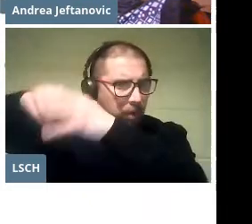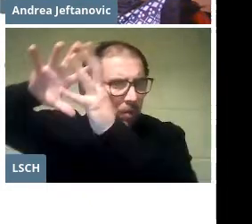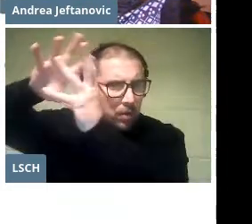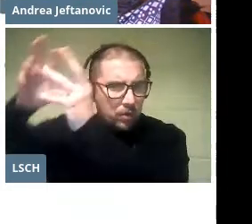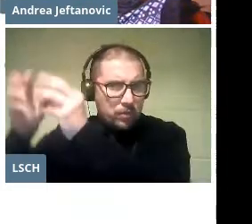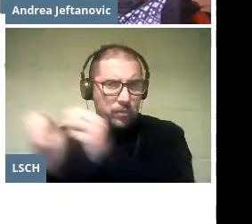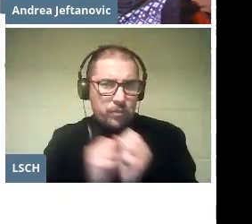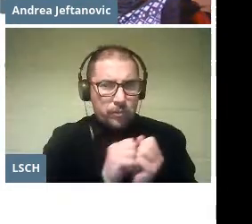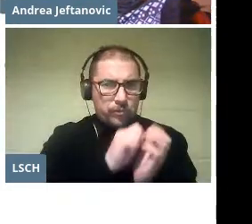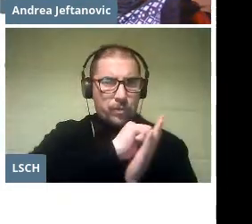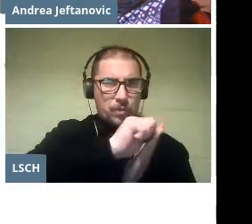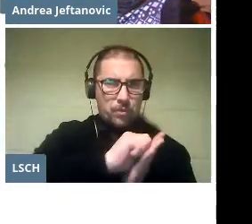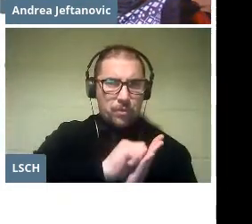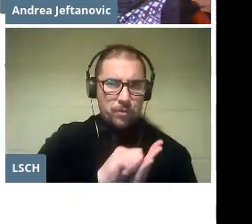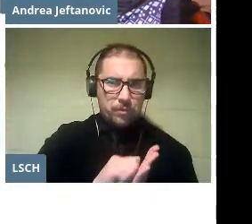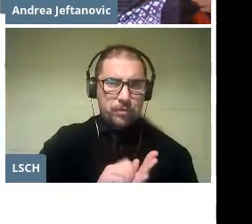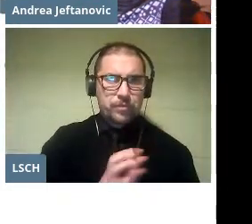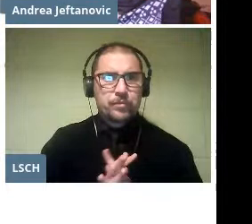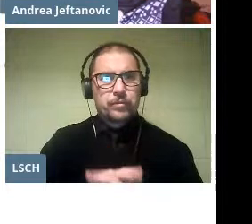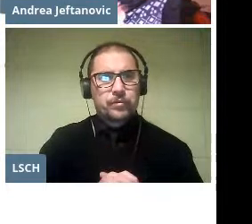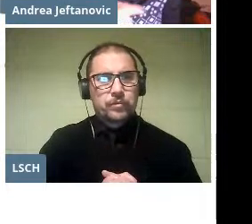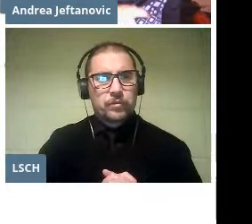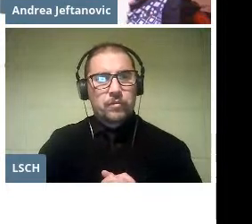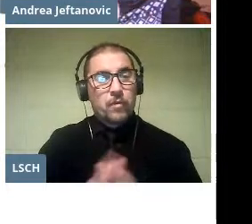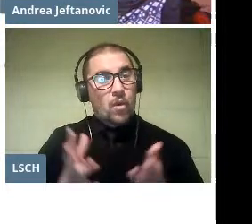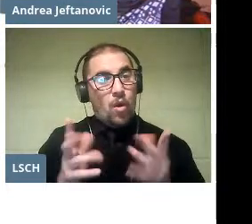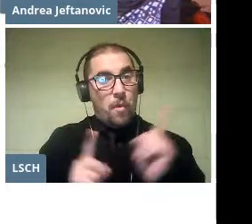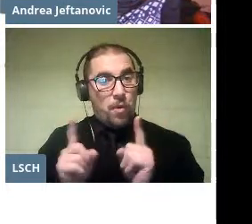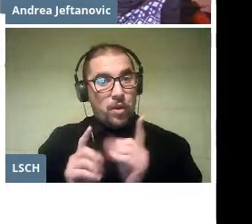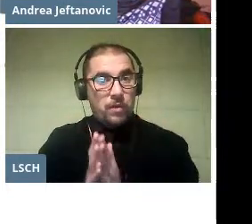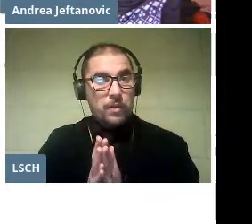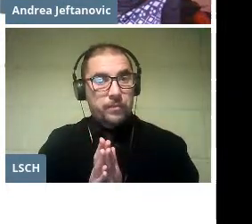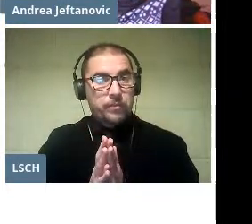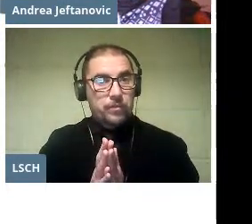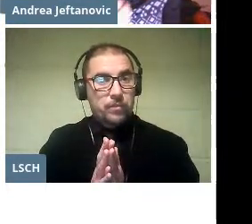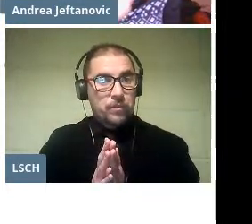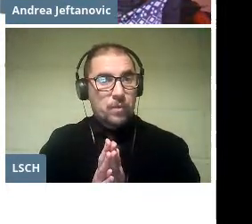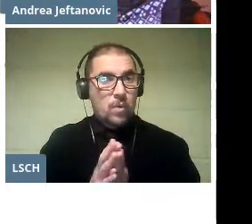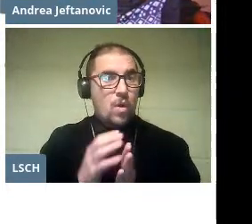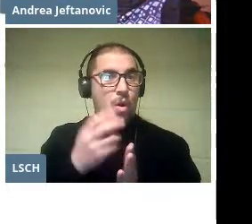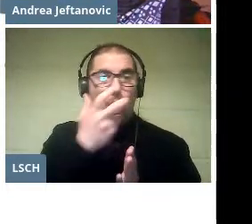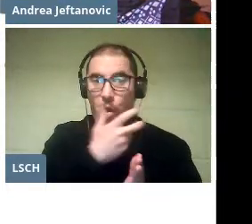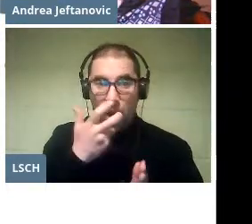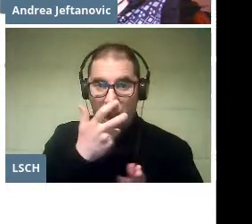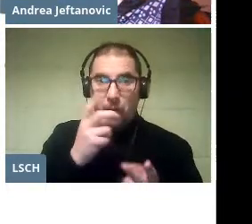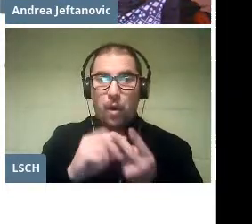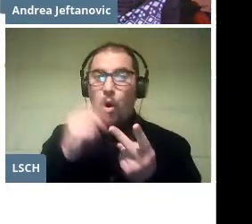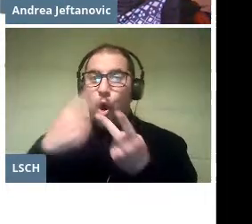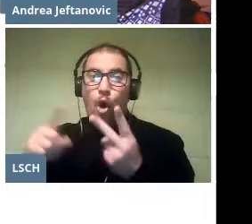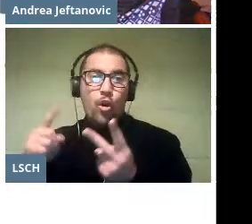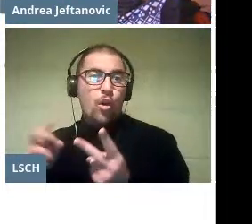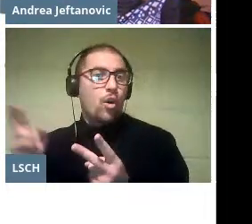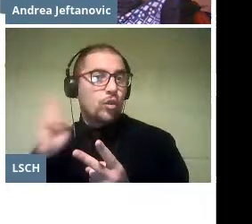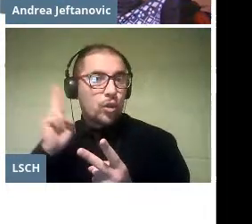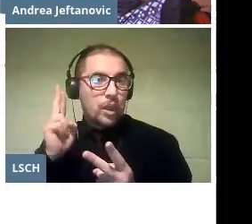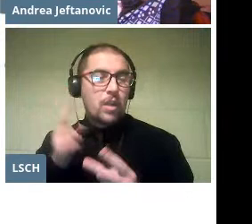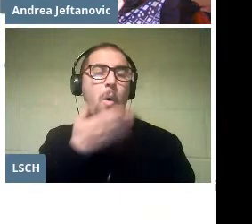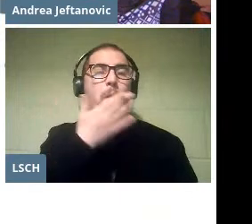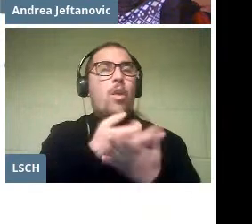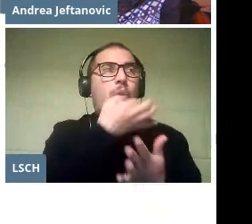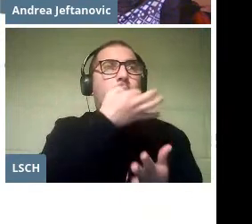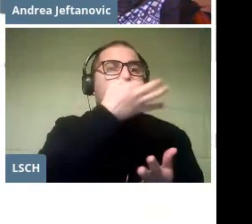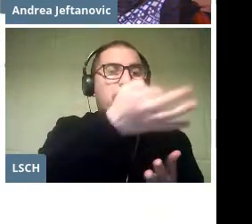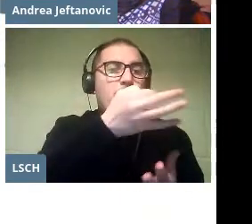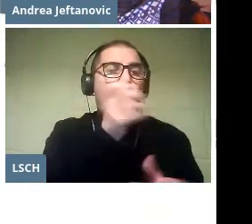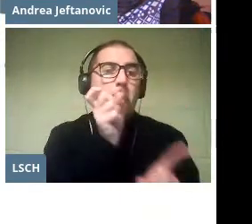papel de otra forma, quizás con giros de lengua o con otros sonidos luego de pronunciar palabras